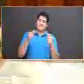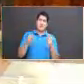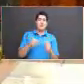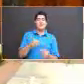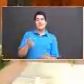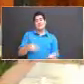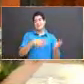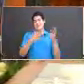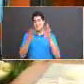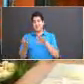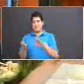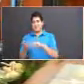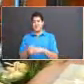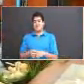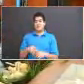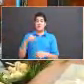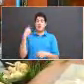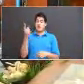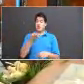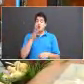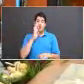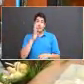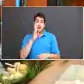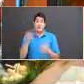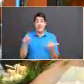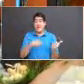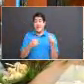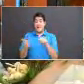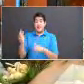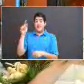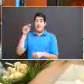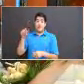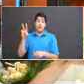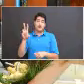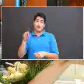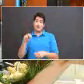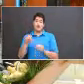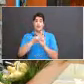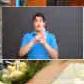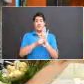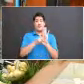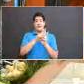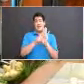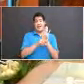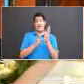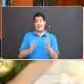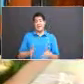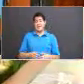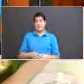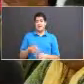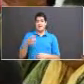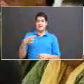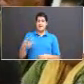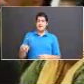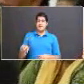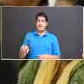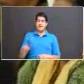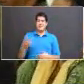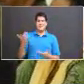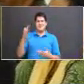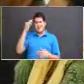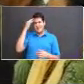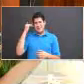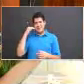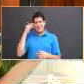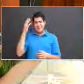Y claro, ahí los patojos están con dedo, aleluya, estos sí no son legalistas. Pero ¿qué cabeza cabe? ¿Qué